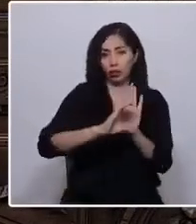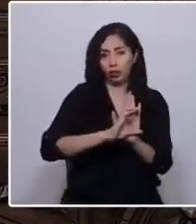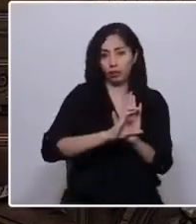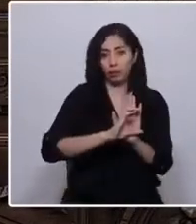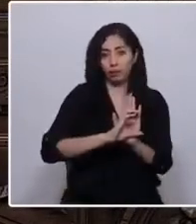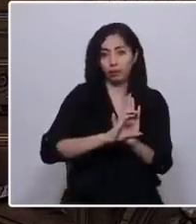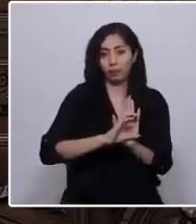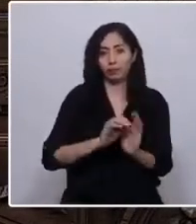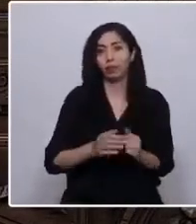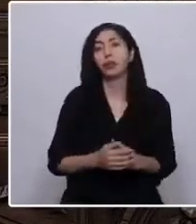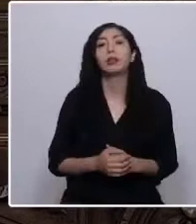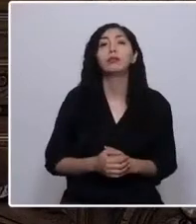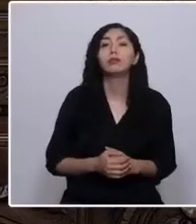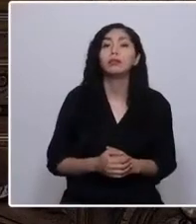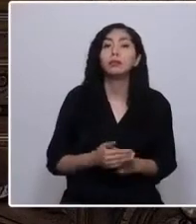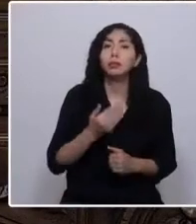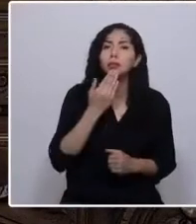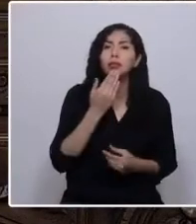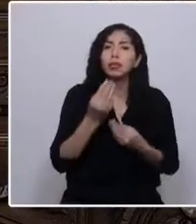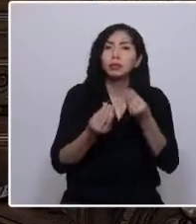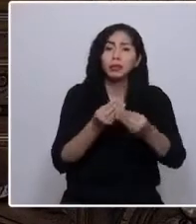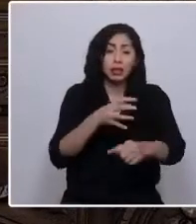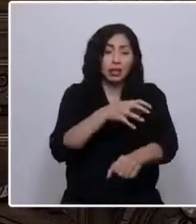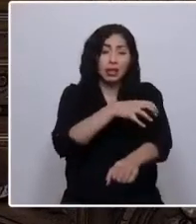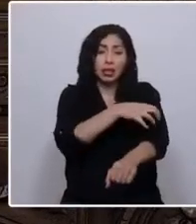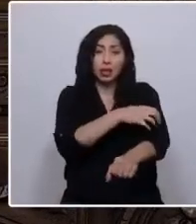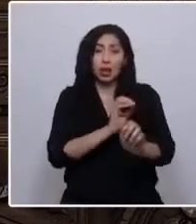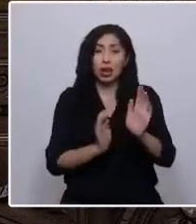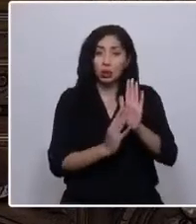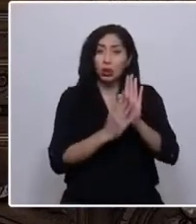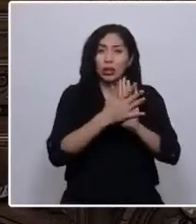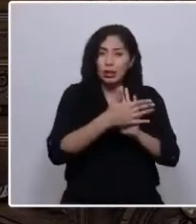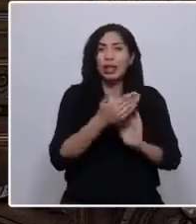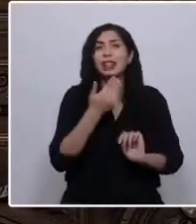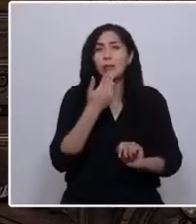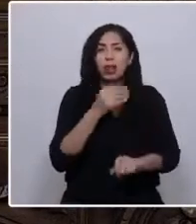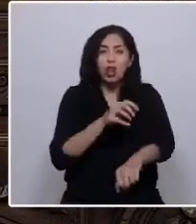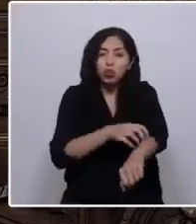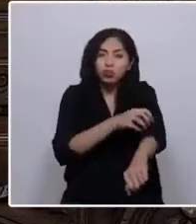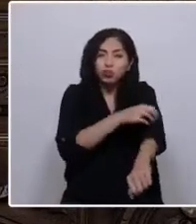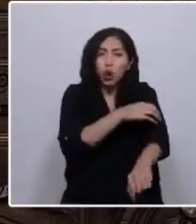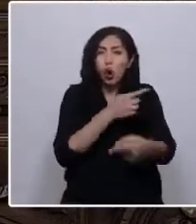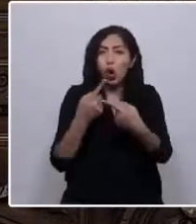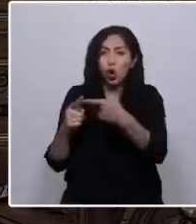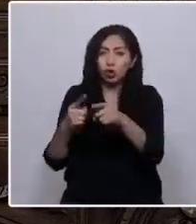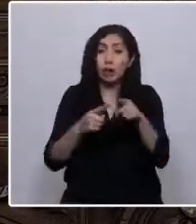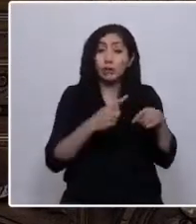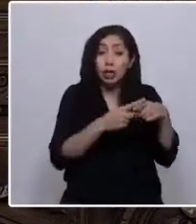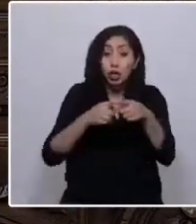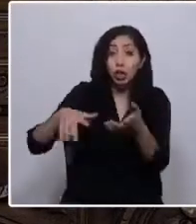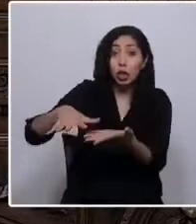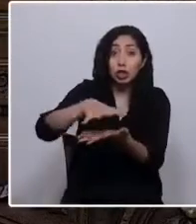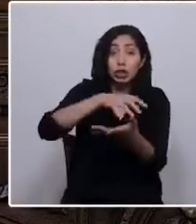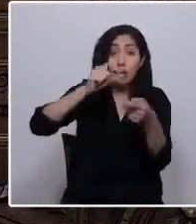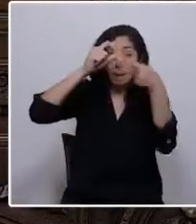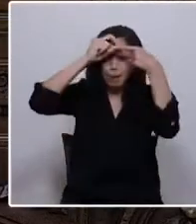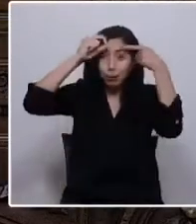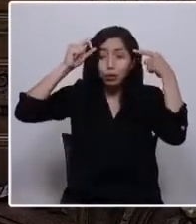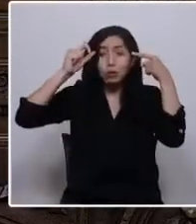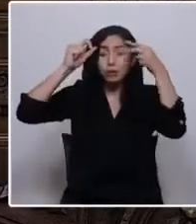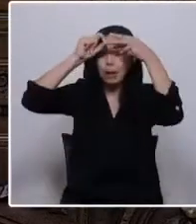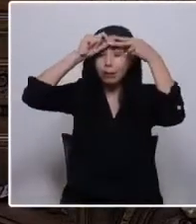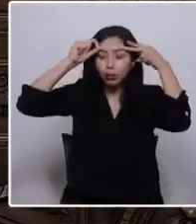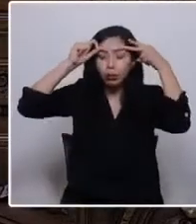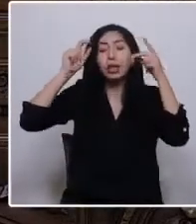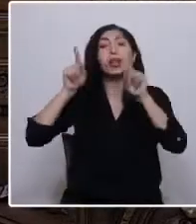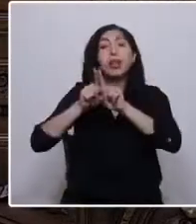eludir lo que está viviendo nuestra región de la Araucanía y otras regiones. La sociedad mapuche, al igual que la chilena y cualquier otra,